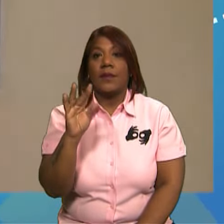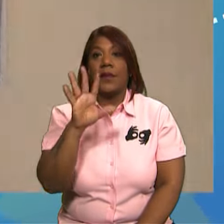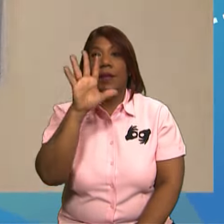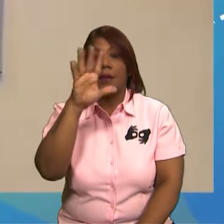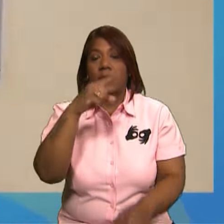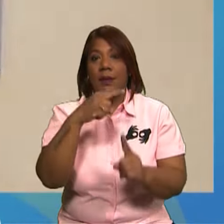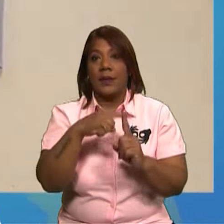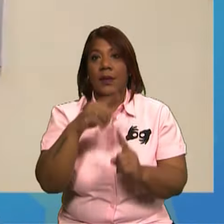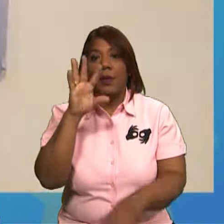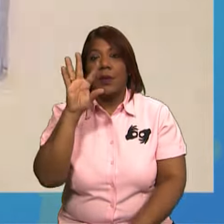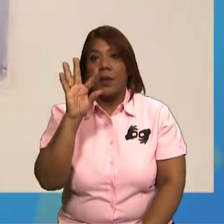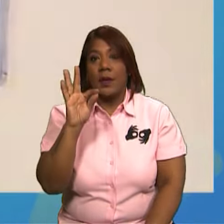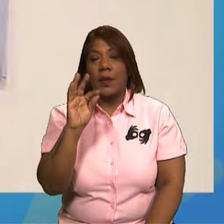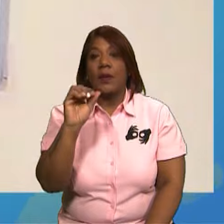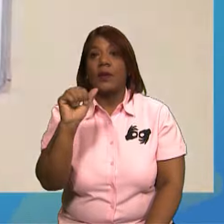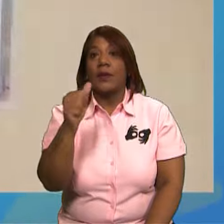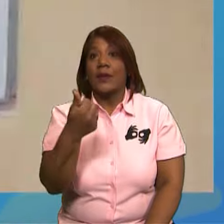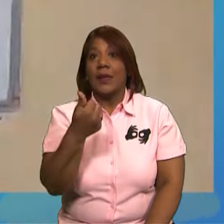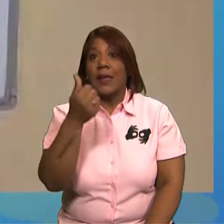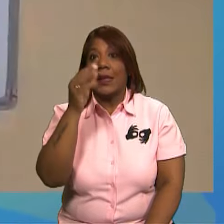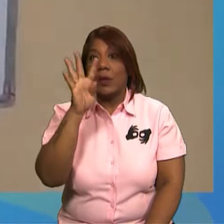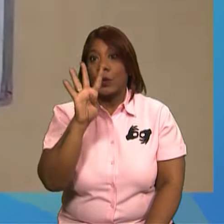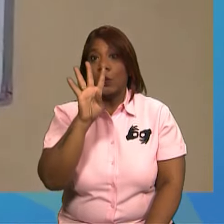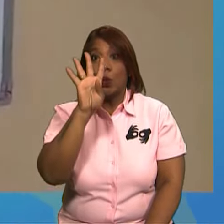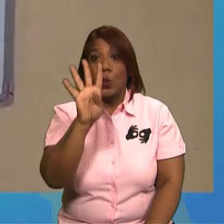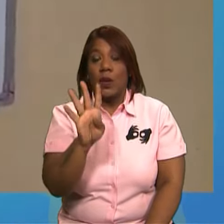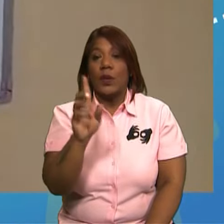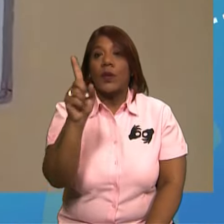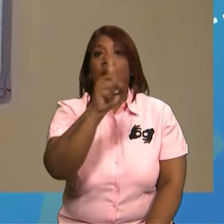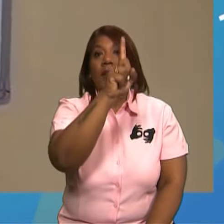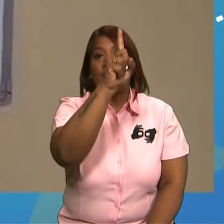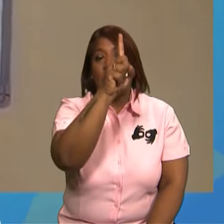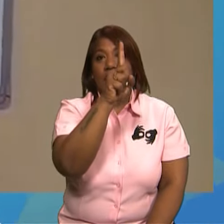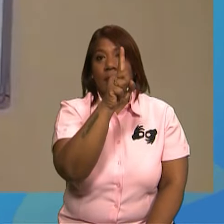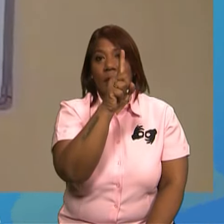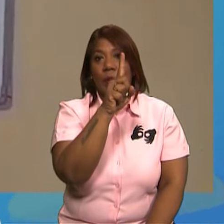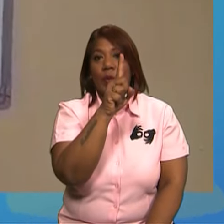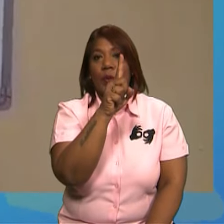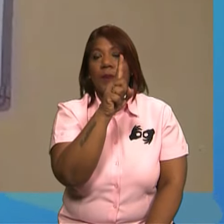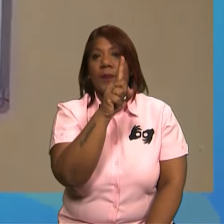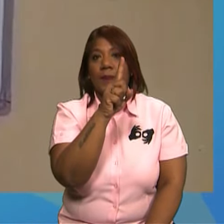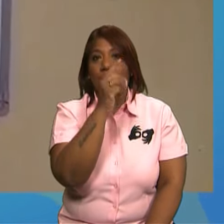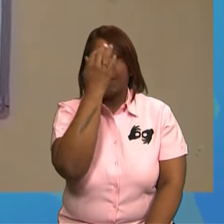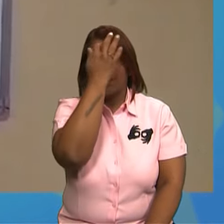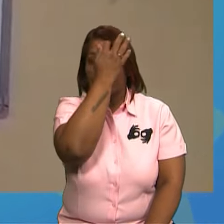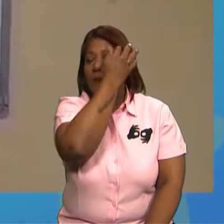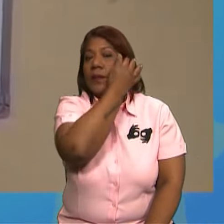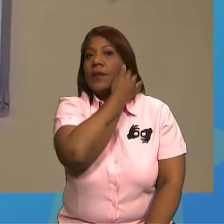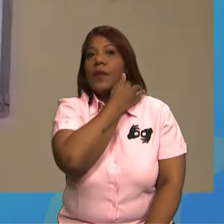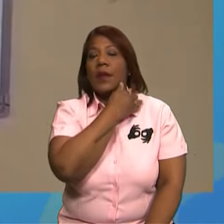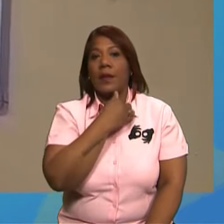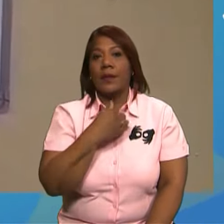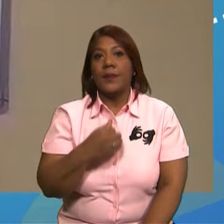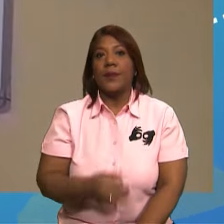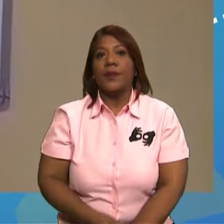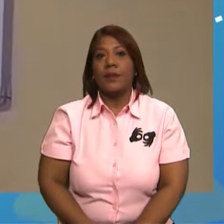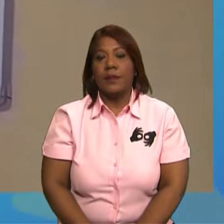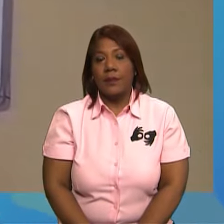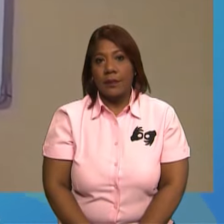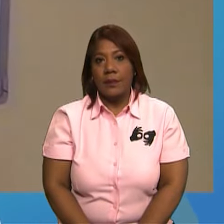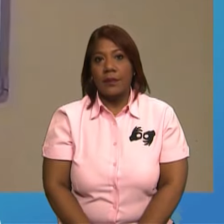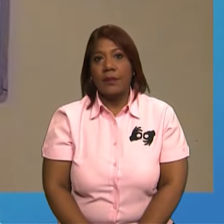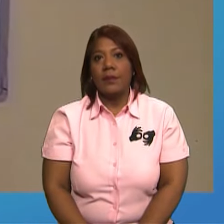5 más 9 es igual a 14. Ponemos el 4 y llevamos